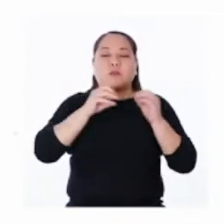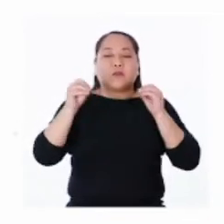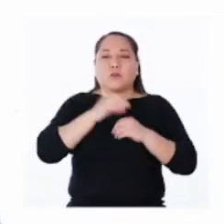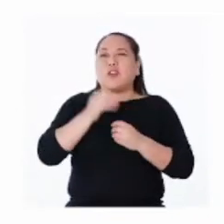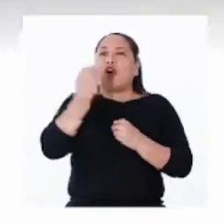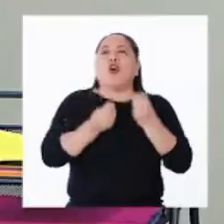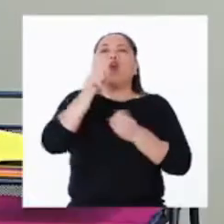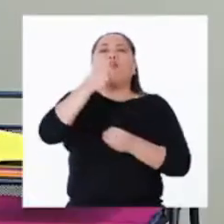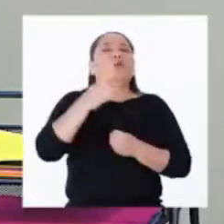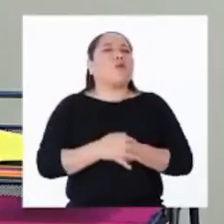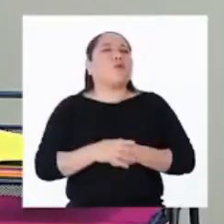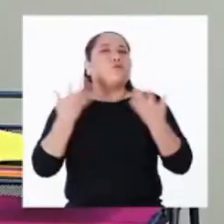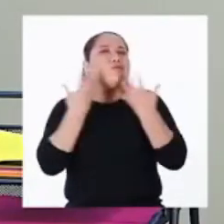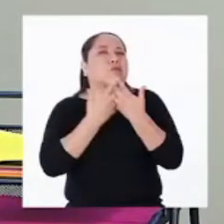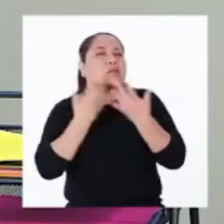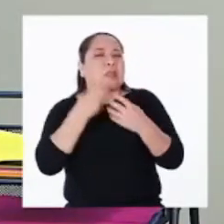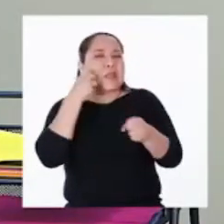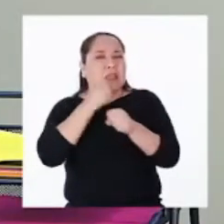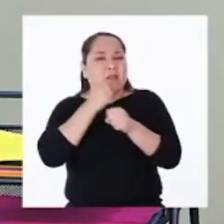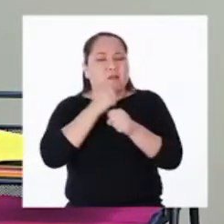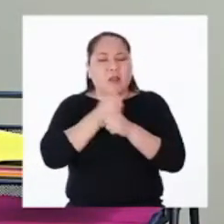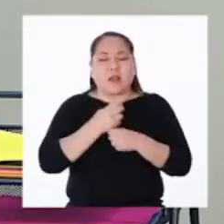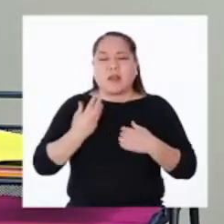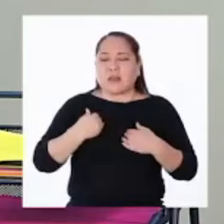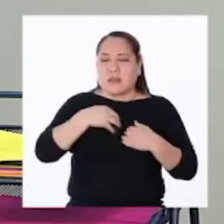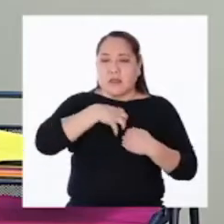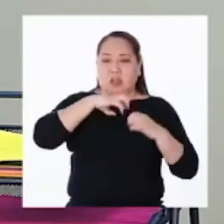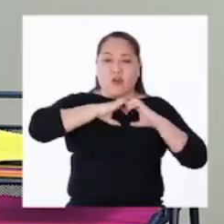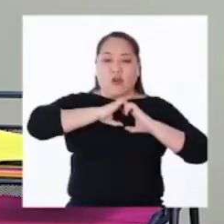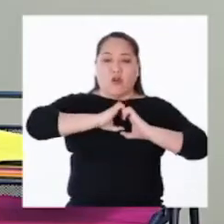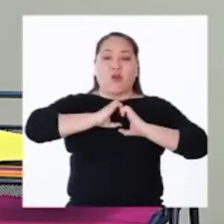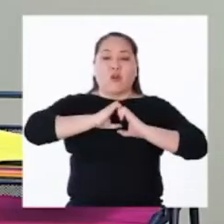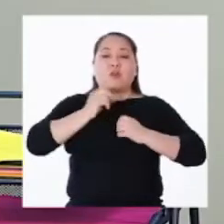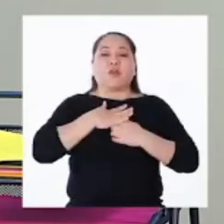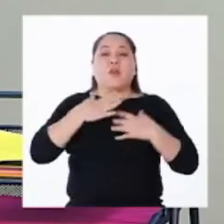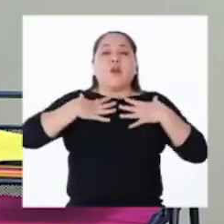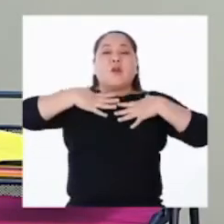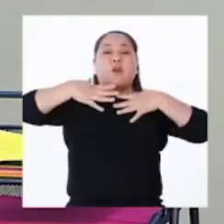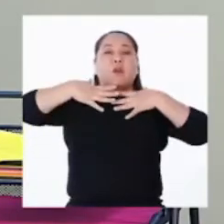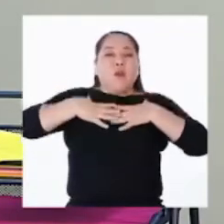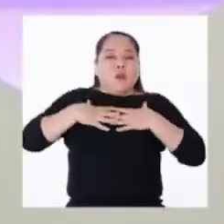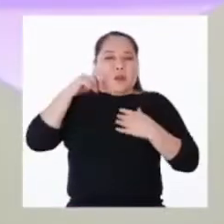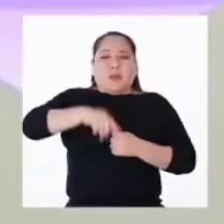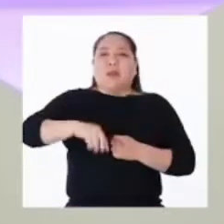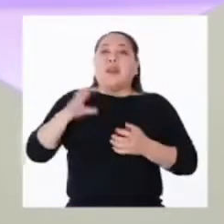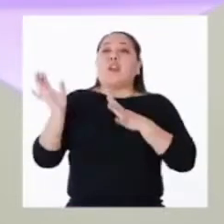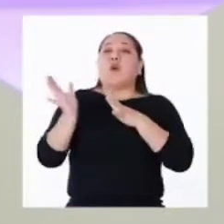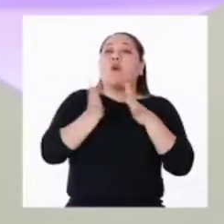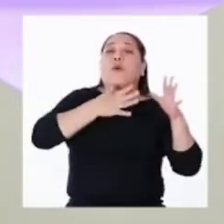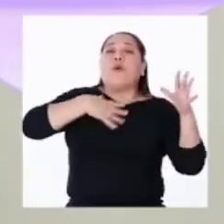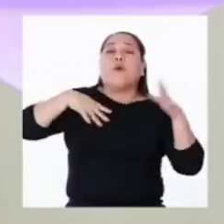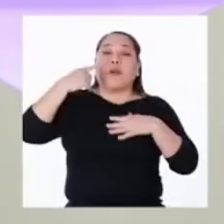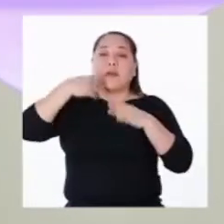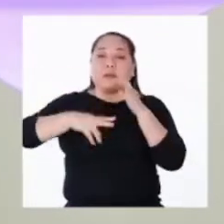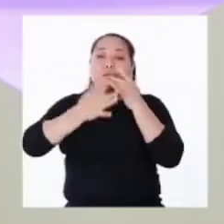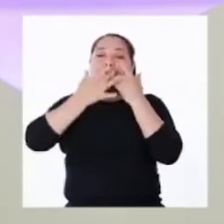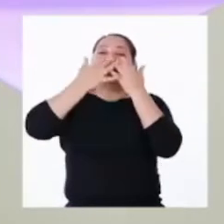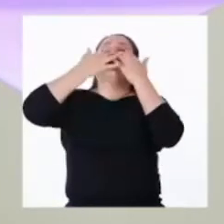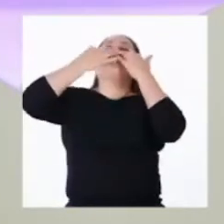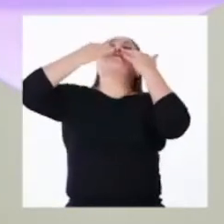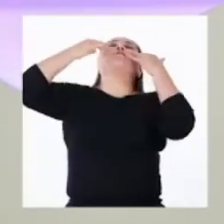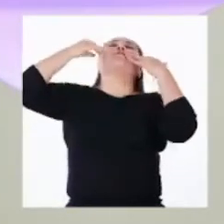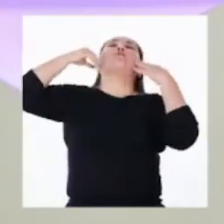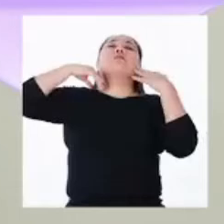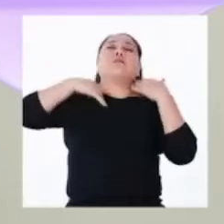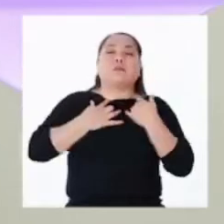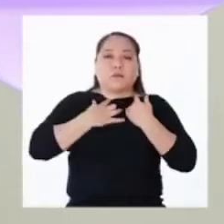ventricular. ¿Y cómo es que trabajan relacionadas las funciones circulatoria y respiratoria? El oxígeno que ingresa por las fosas